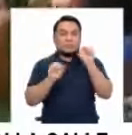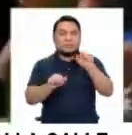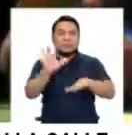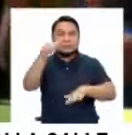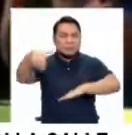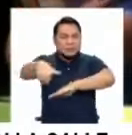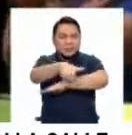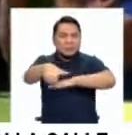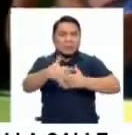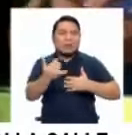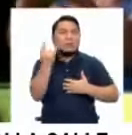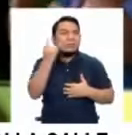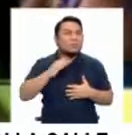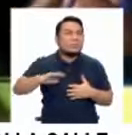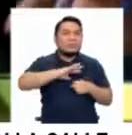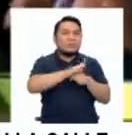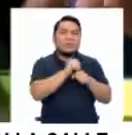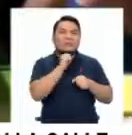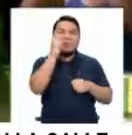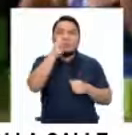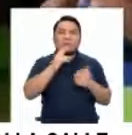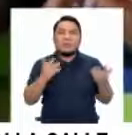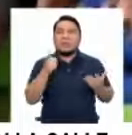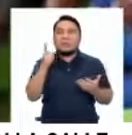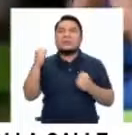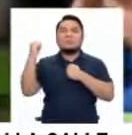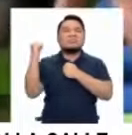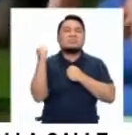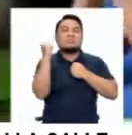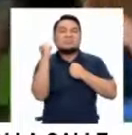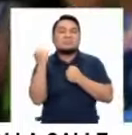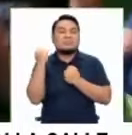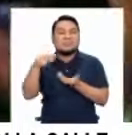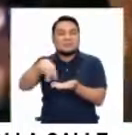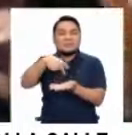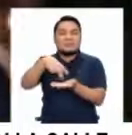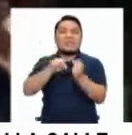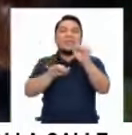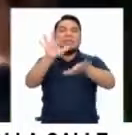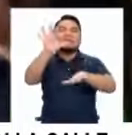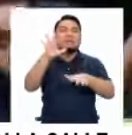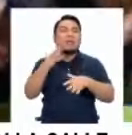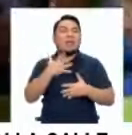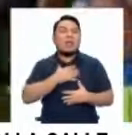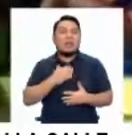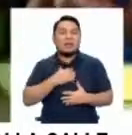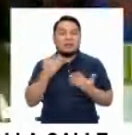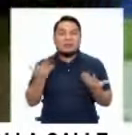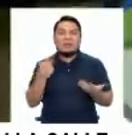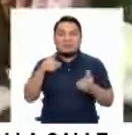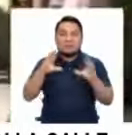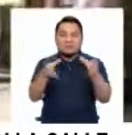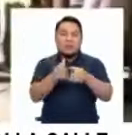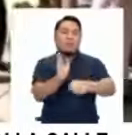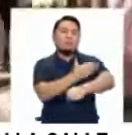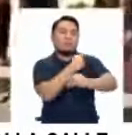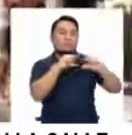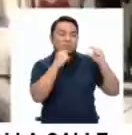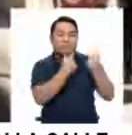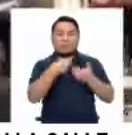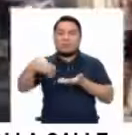estado de emergencia sanitaria. En plena calle y acompañados de una banda de músicos, la adolescente y su padre bailaron